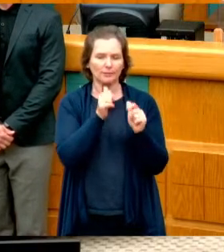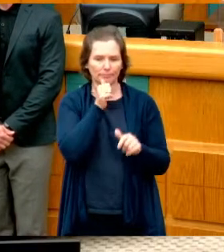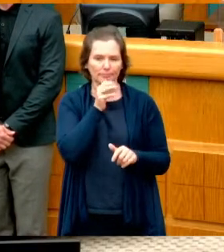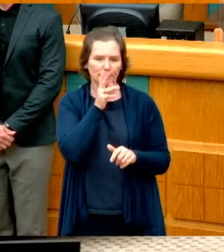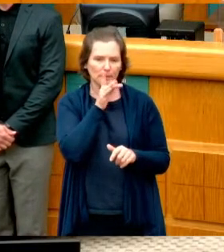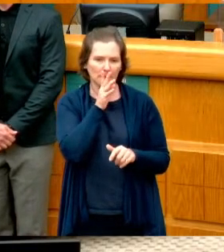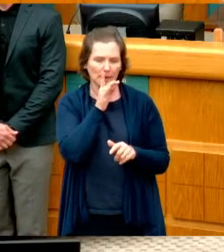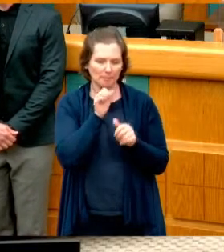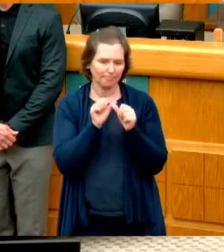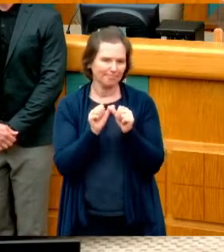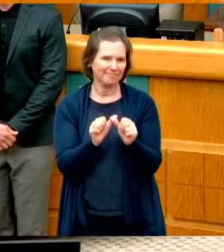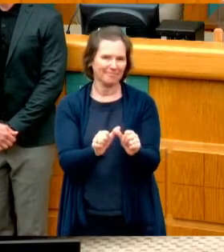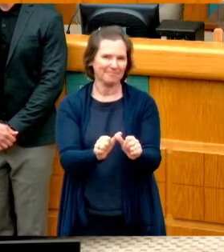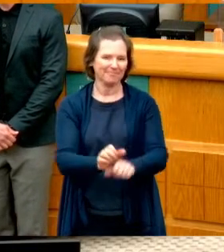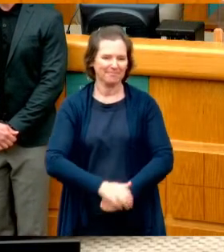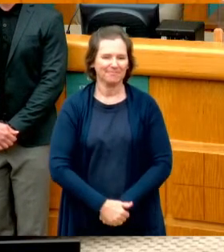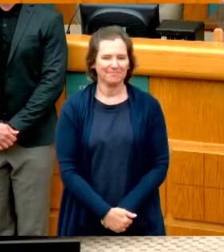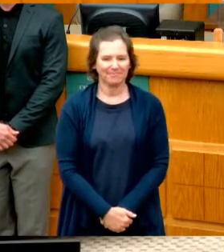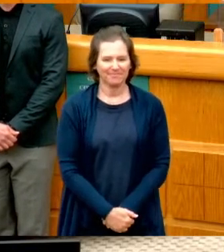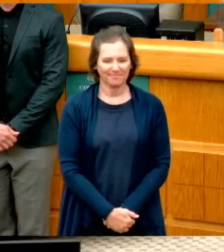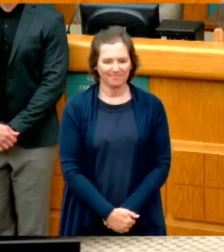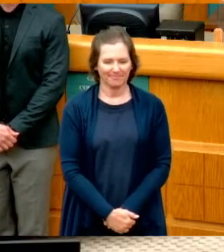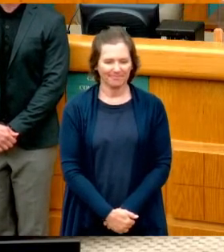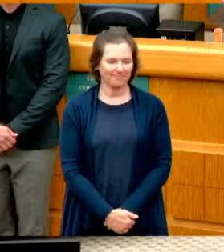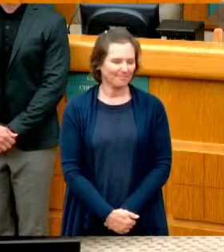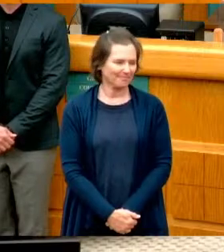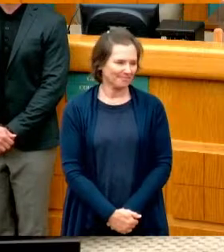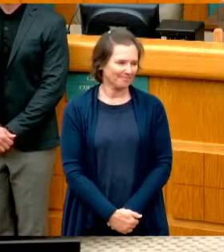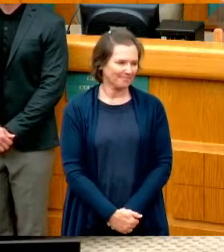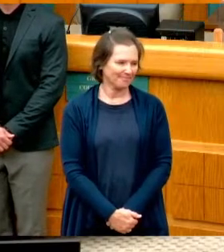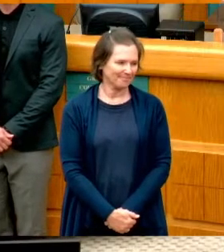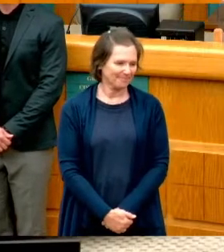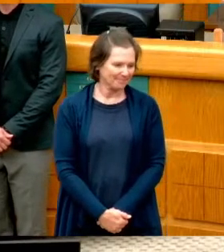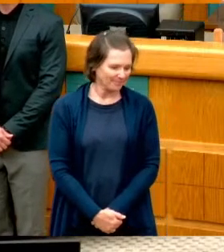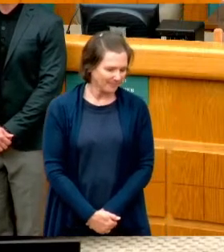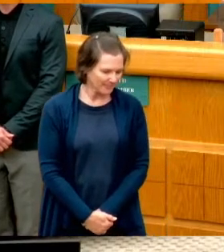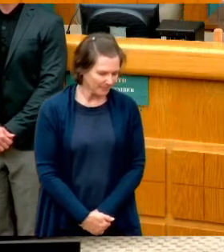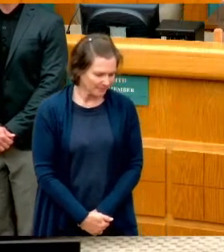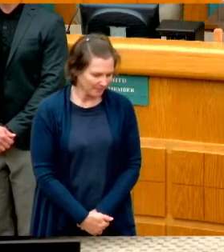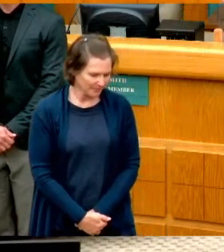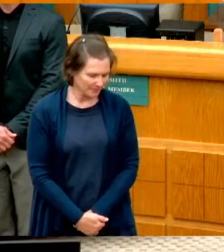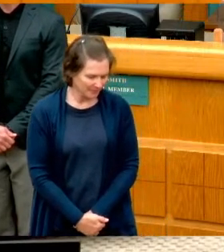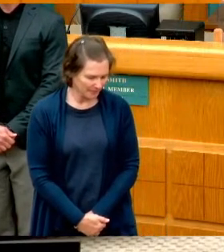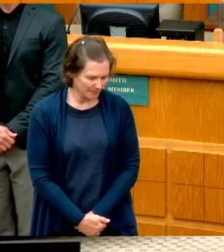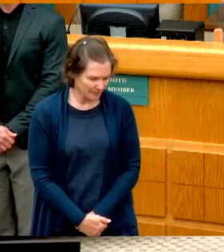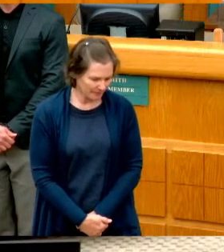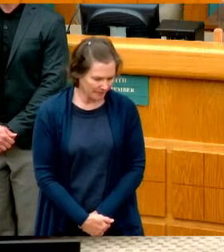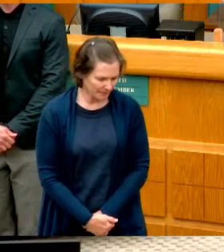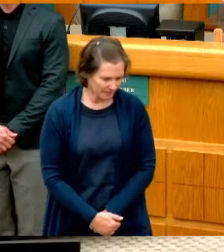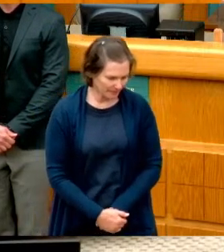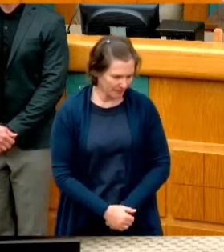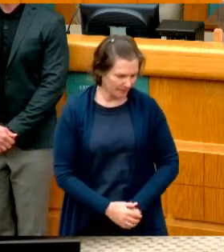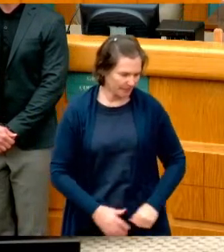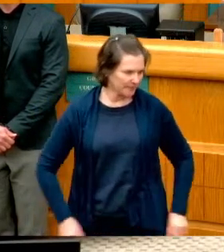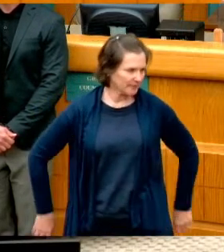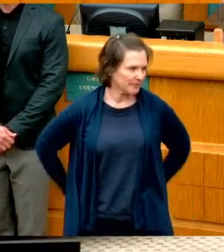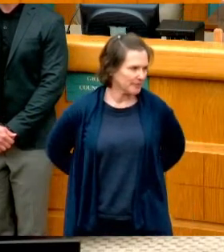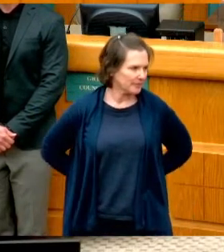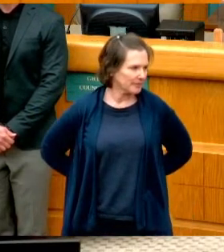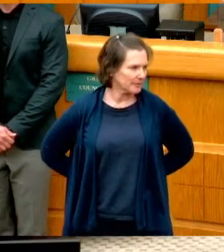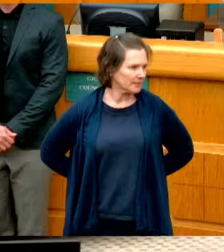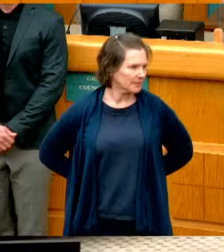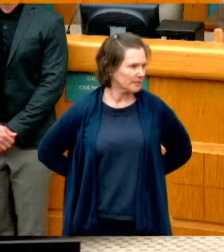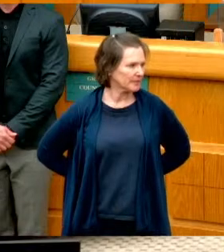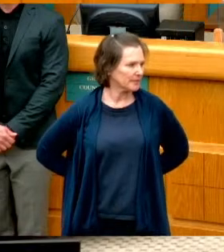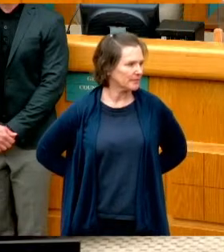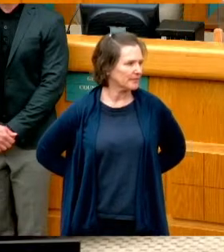sientan seguros de venir a laborar. En cuanto a los visitantes a las instalaciones de la ciudad, yo estoy a cargo de estas y hoy emito la orden de